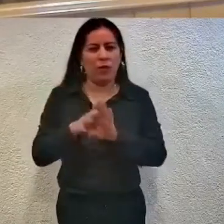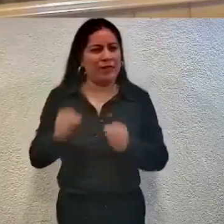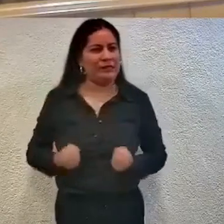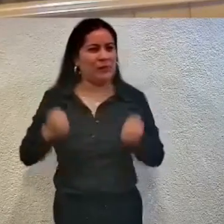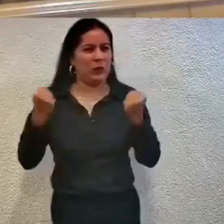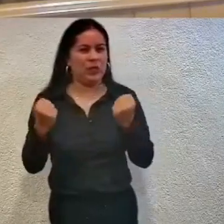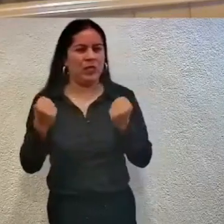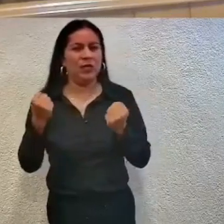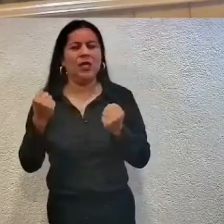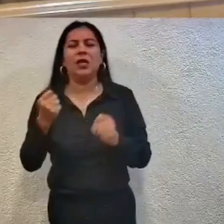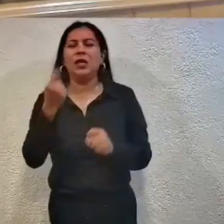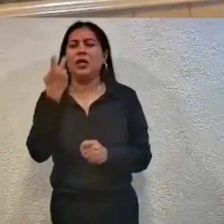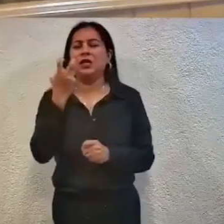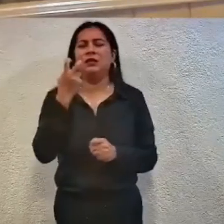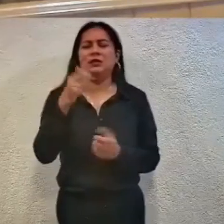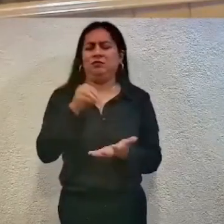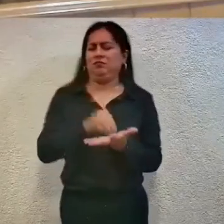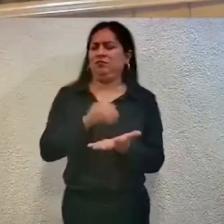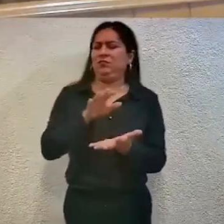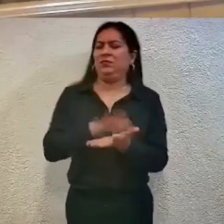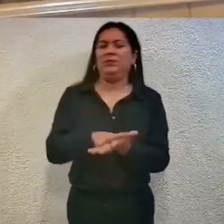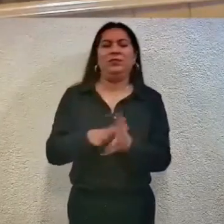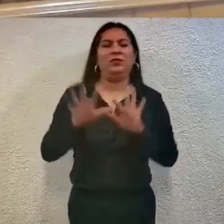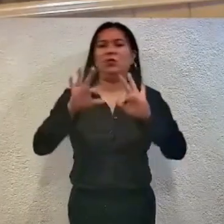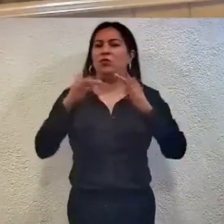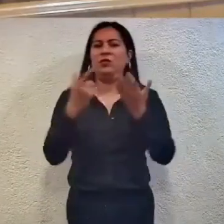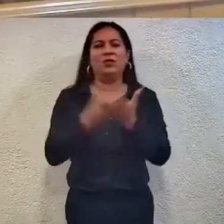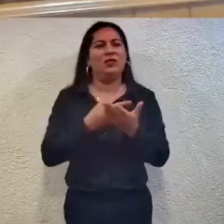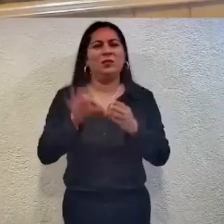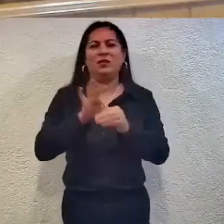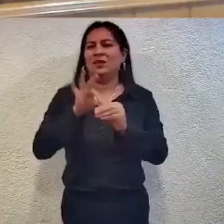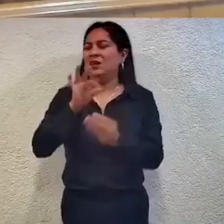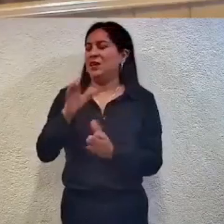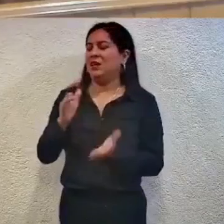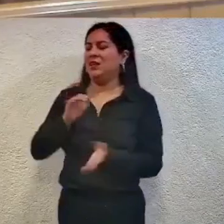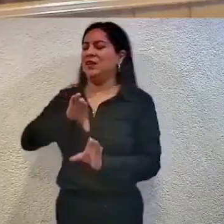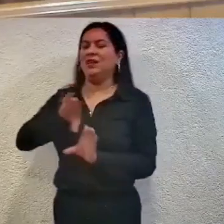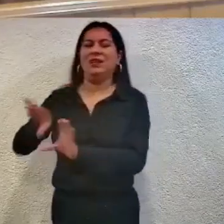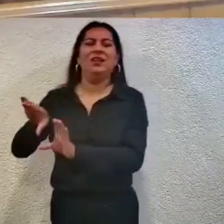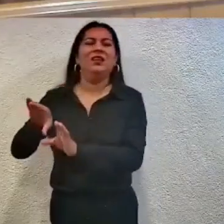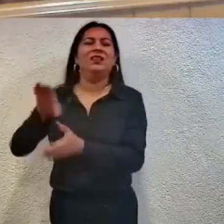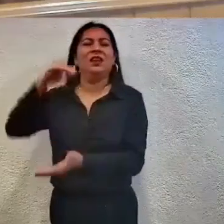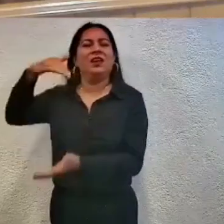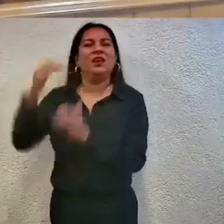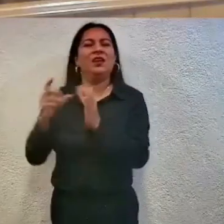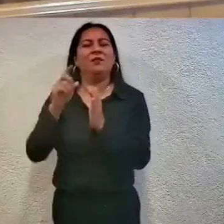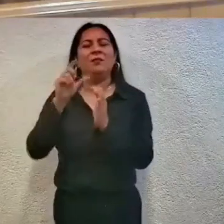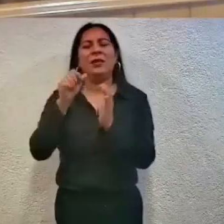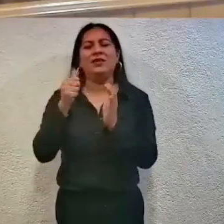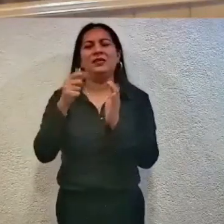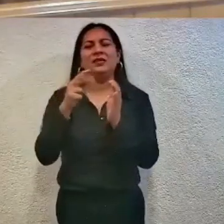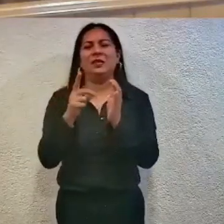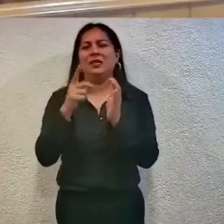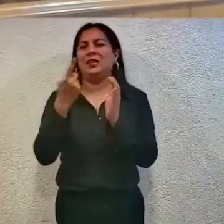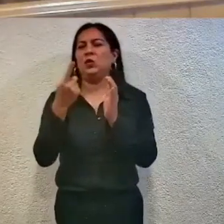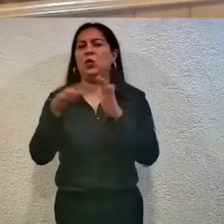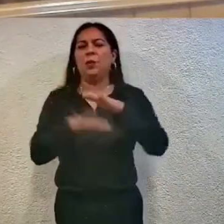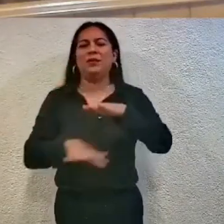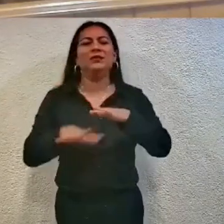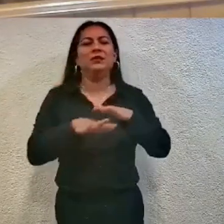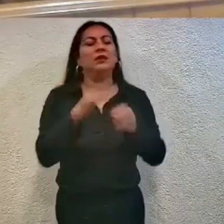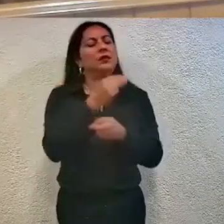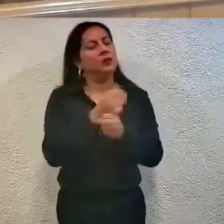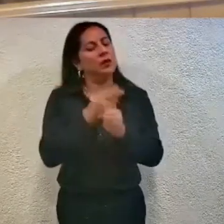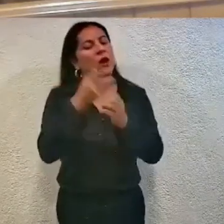de certeza. En ese sentido, no se confirma de momento la votación recibida en las casillas 2631